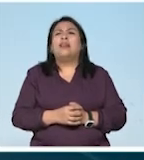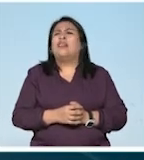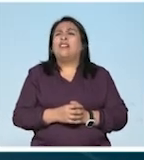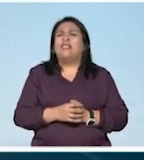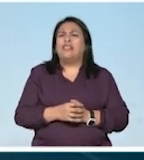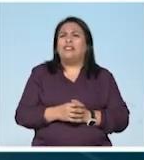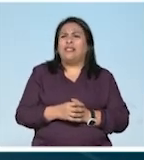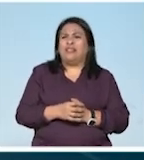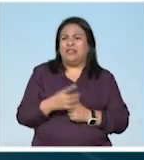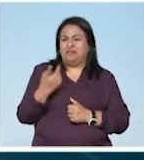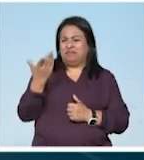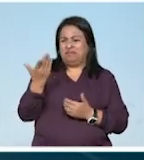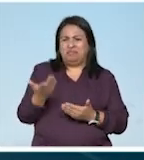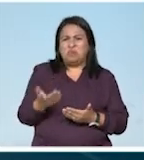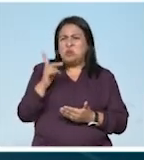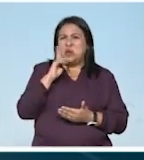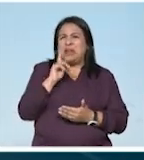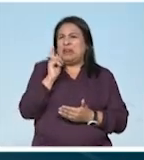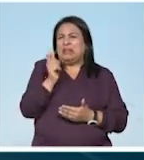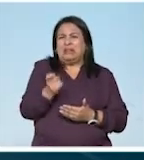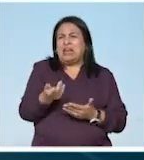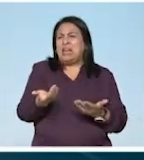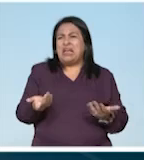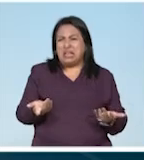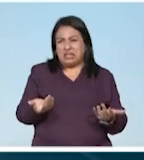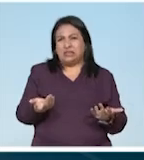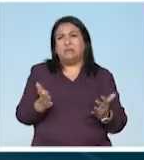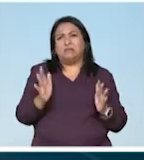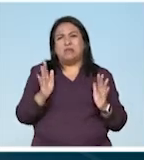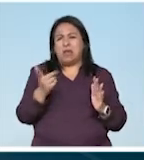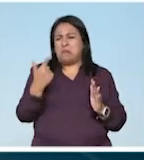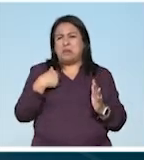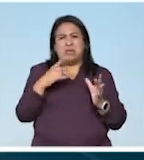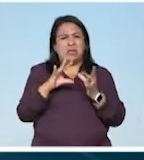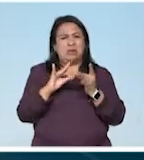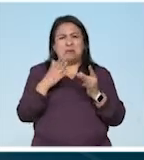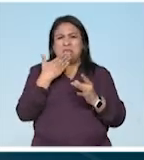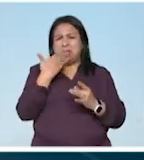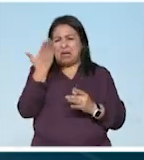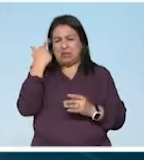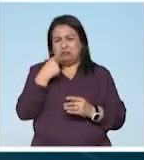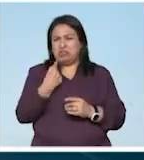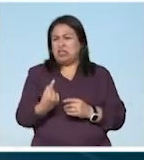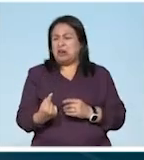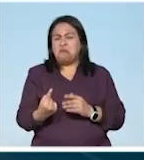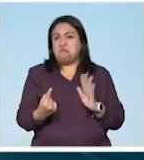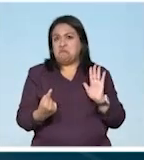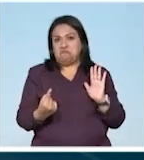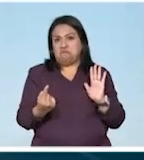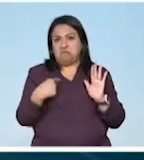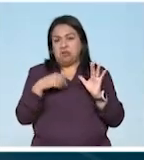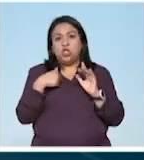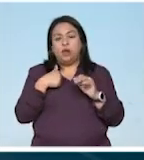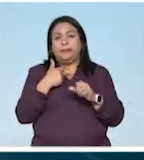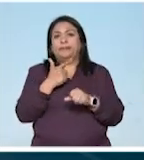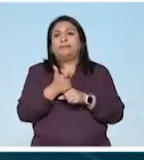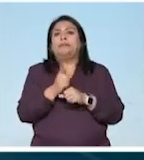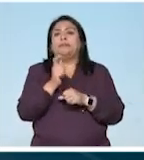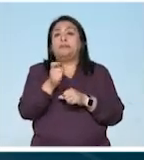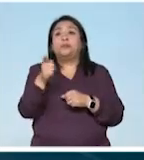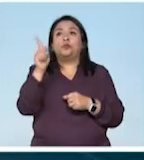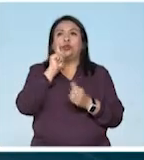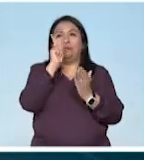¿qué es esto de ser mujer? Para empezar, ¿no? Nadie me lo explicó bien cuando yo era chica, entonces yo lo tuve que descubrir.